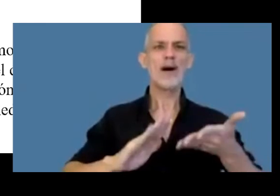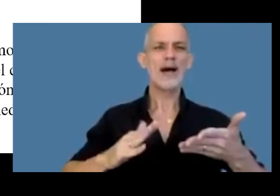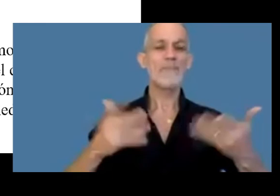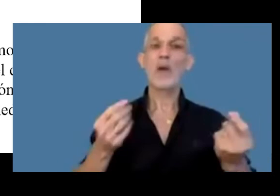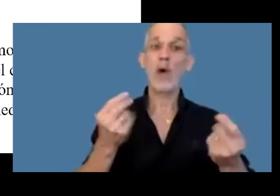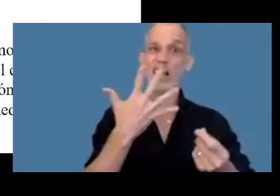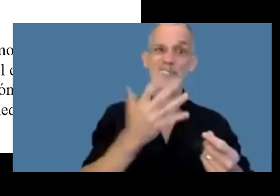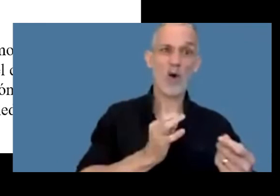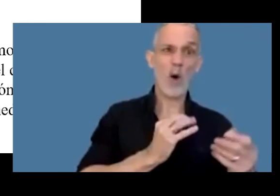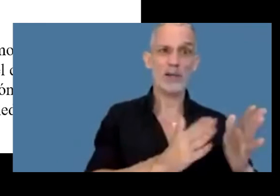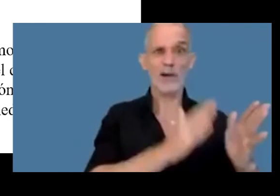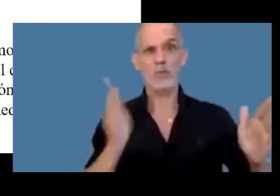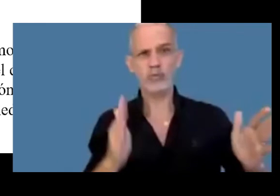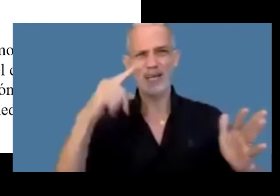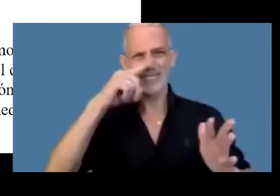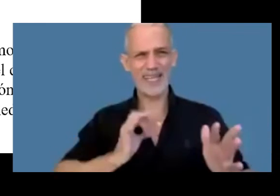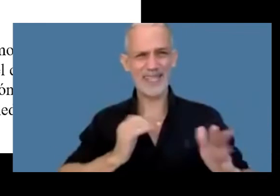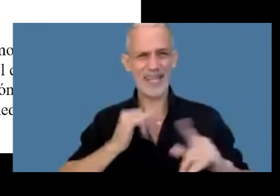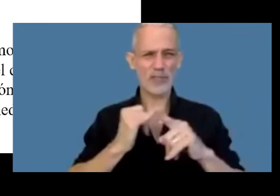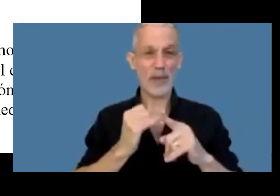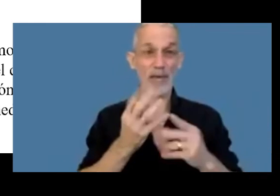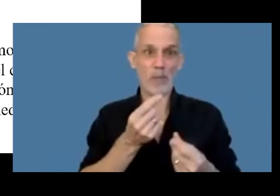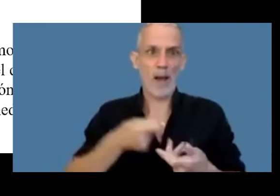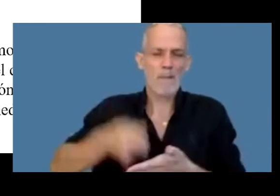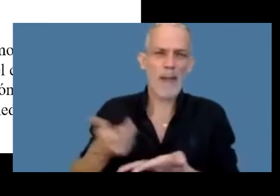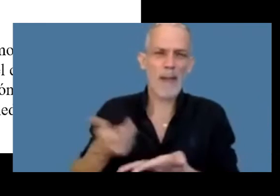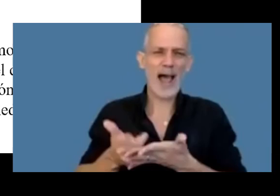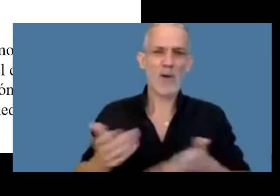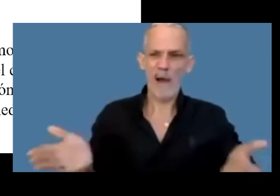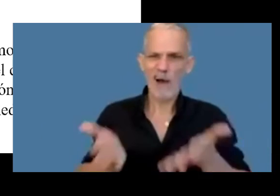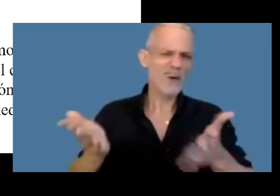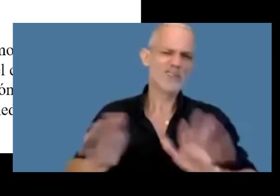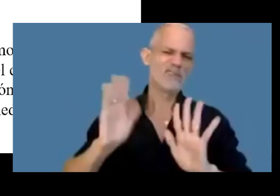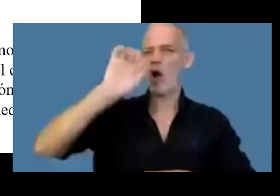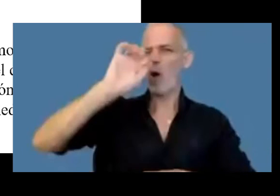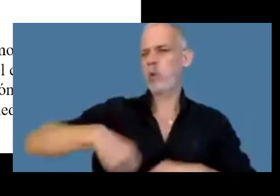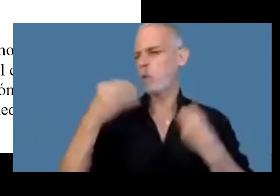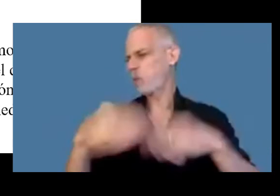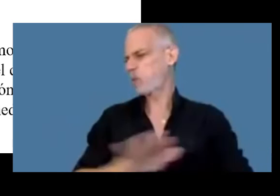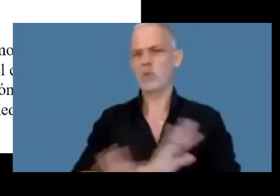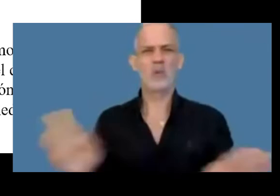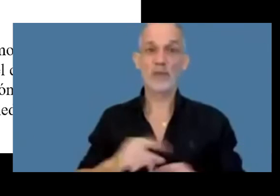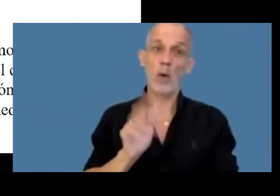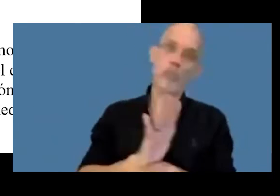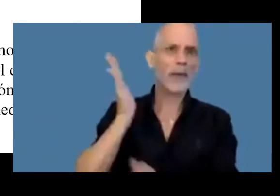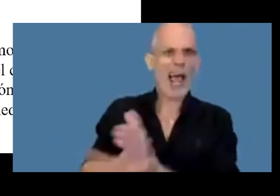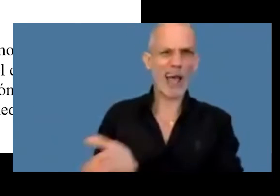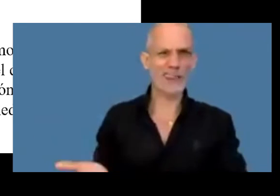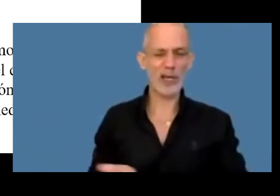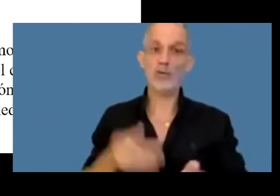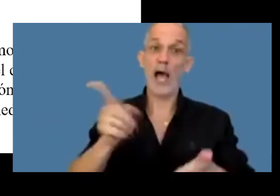5 a 7 años y medio. Es decir, en vez de incentivar, ¿sí?, lo que trataban era de castigarlo. ¿Y por qué se